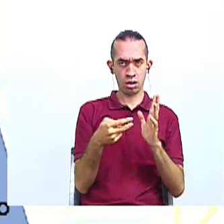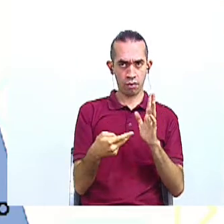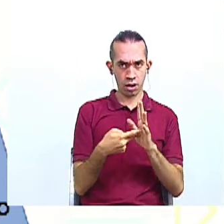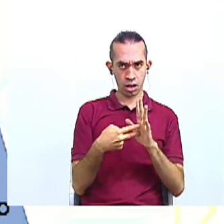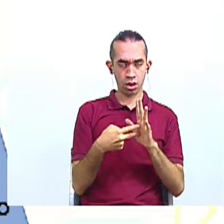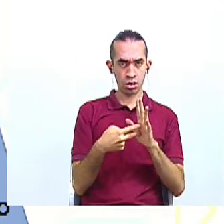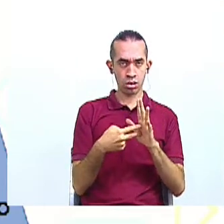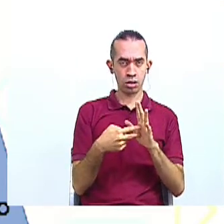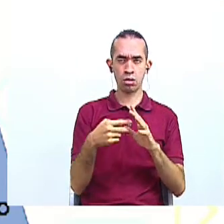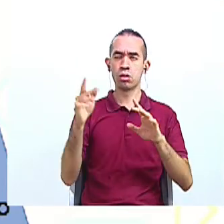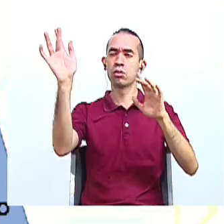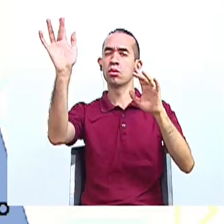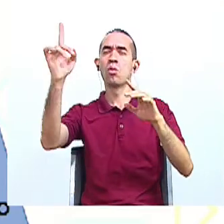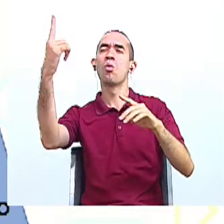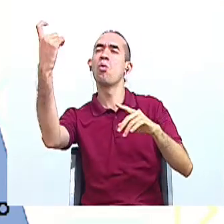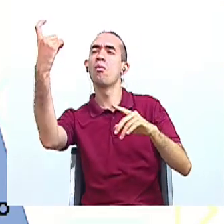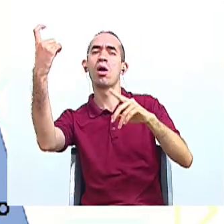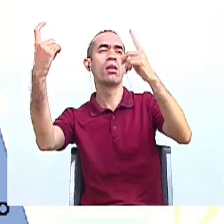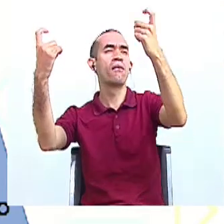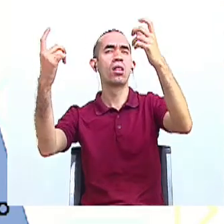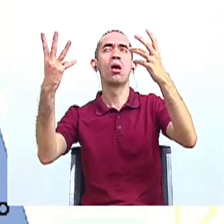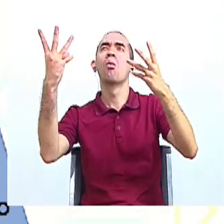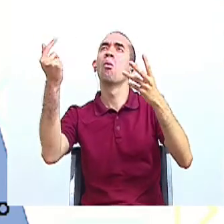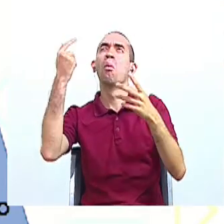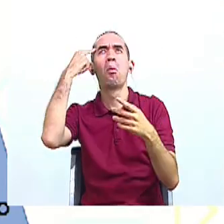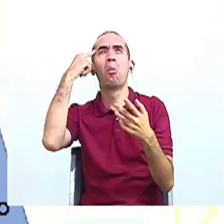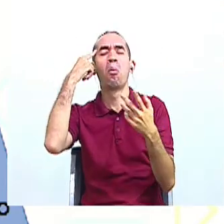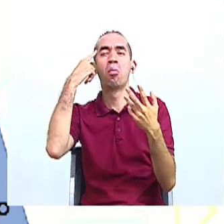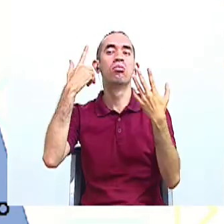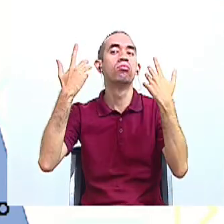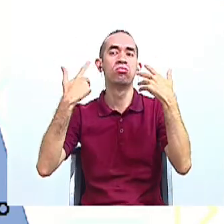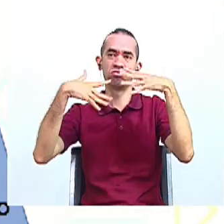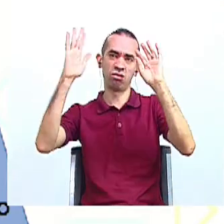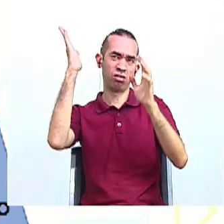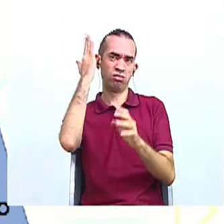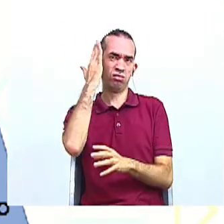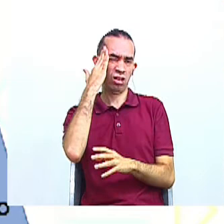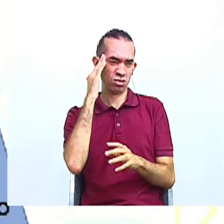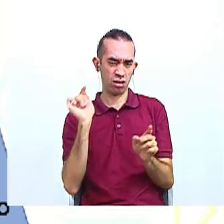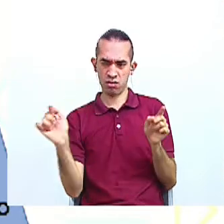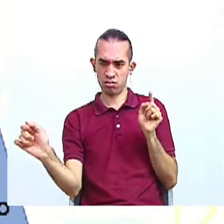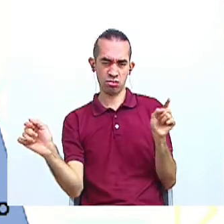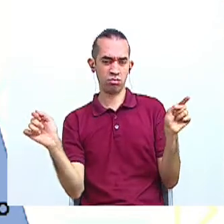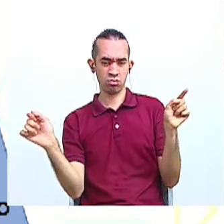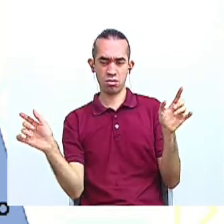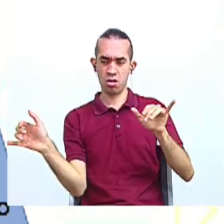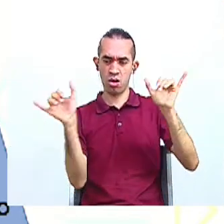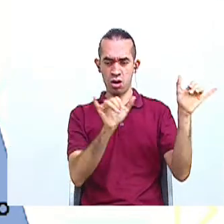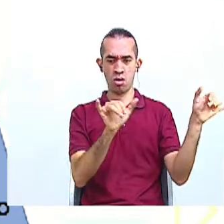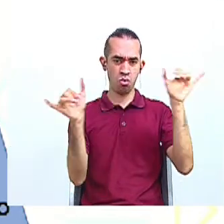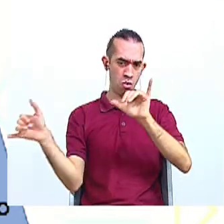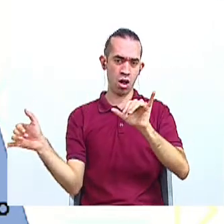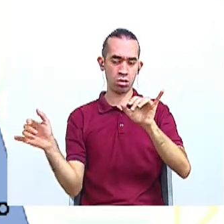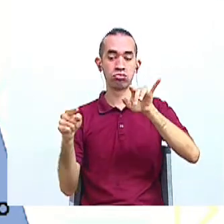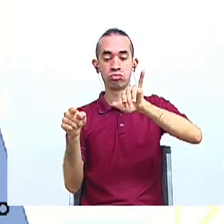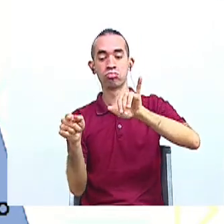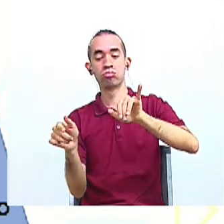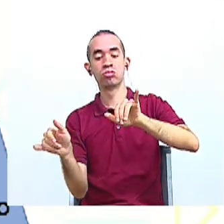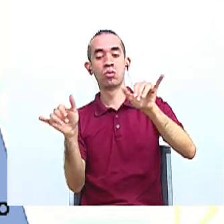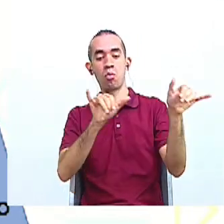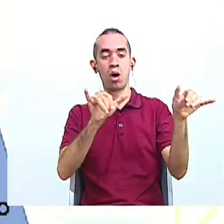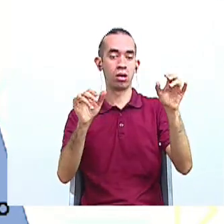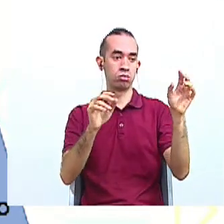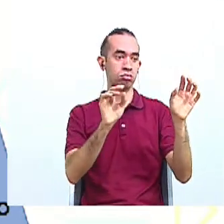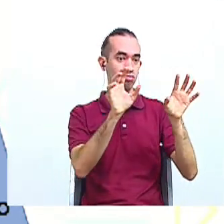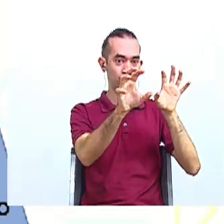la medida del tercer ángulo, porque ya con solo tener dos ángulos de igual medida, el